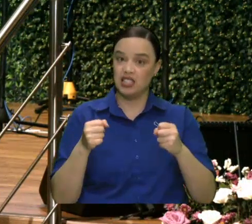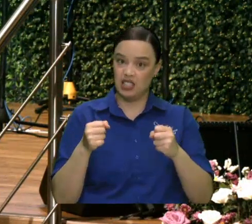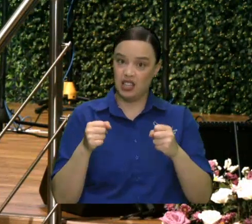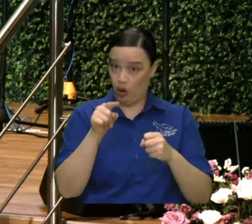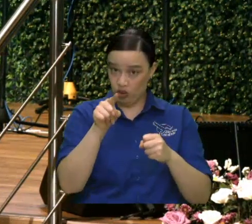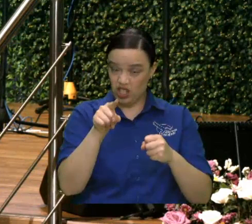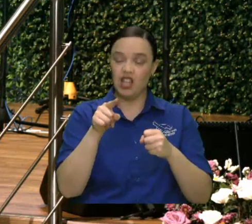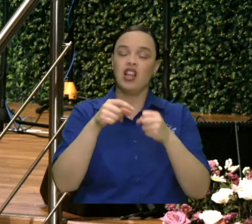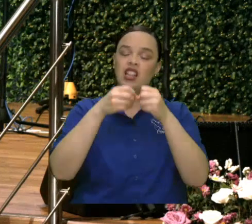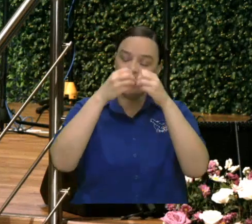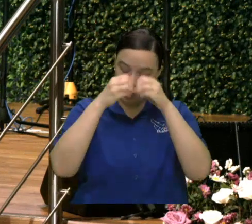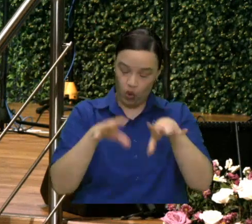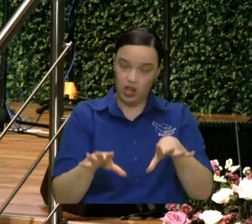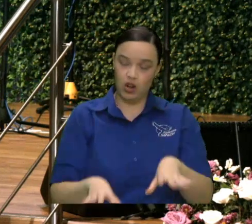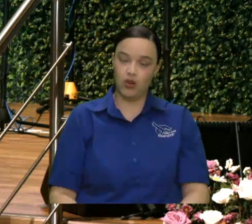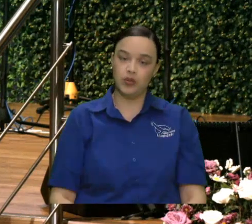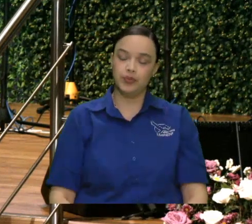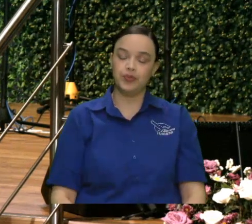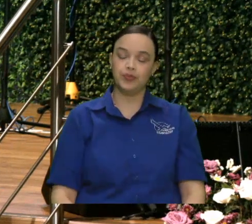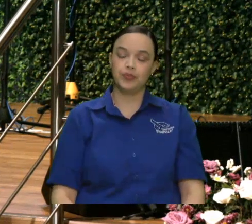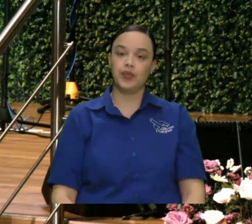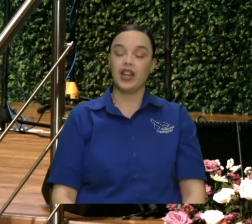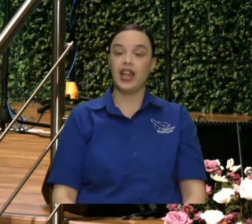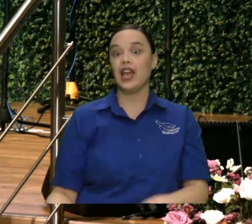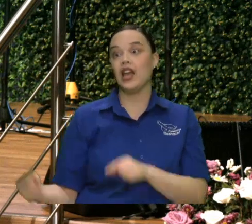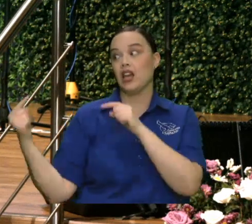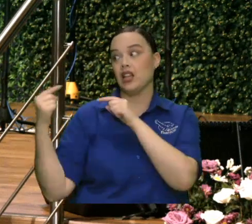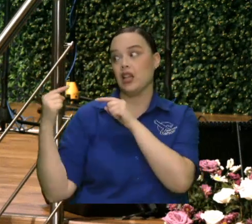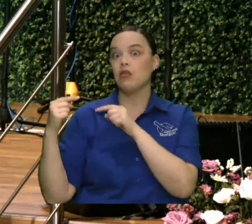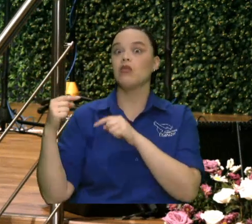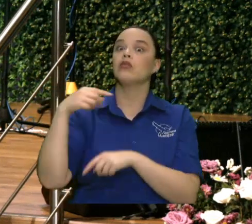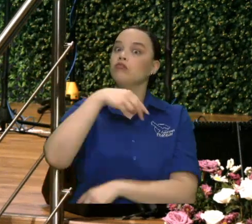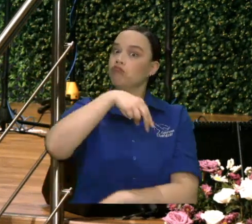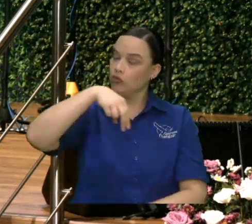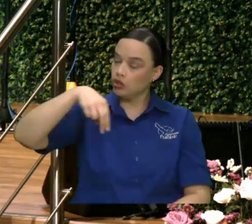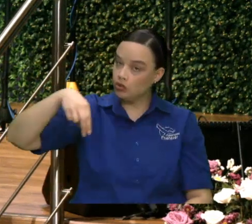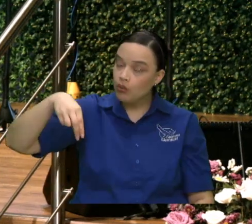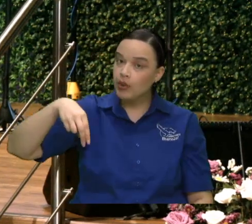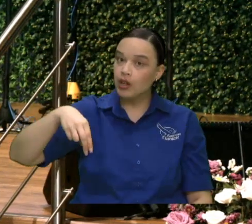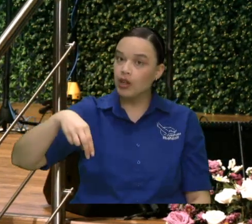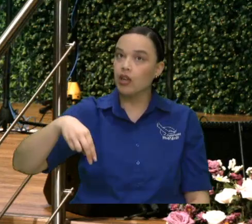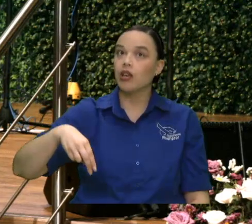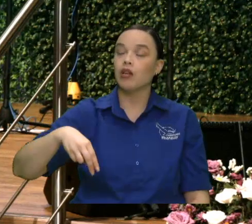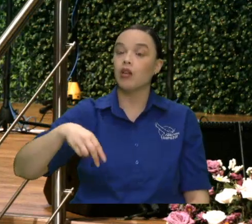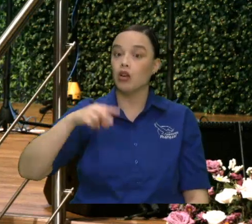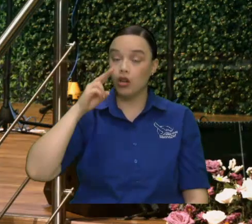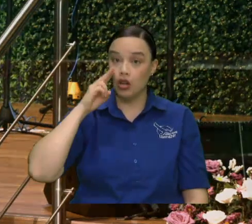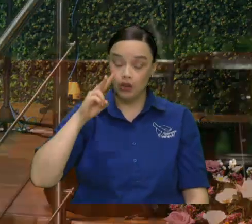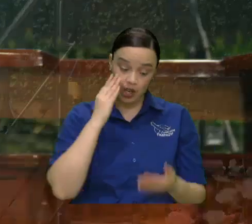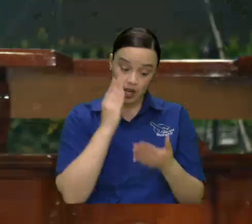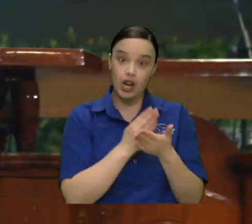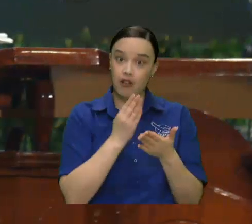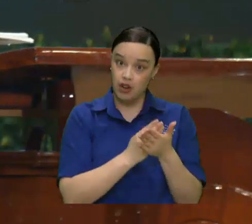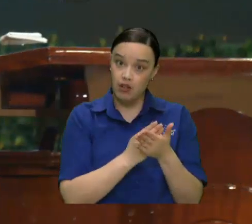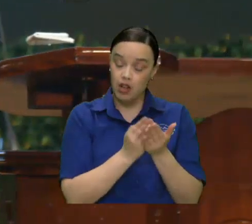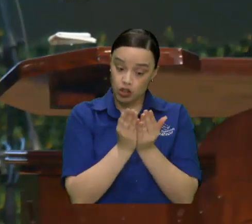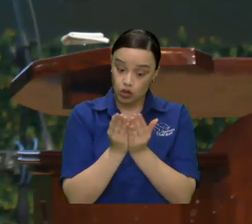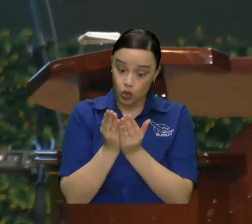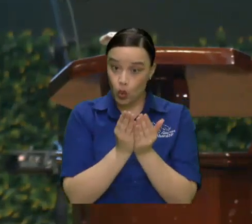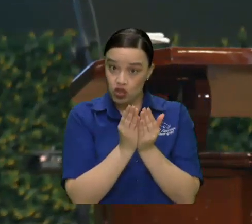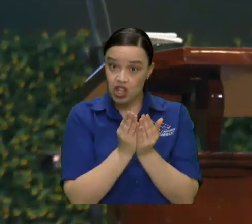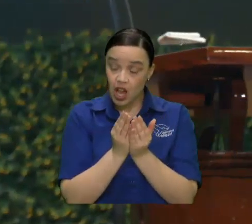ya que sabemos que hay enemigos y están por nombre es manuel la biblia podríamos ir a la palabra y empezar a estudiar cuántos